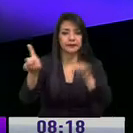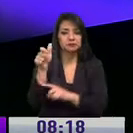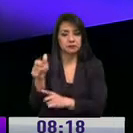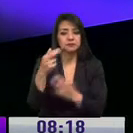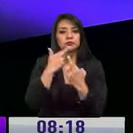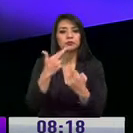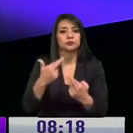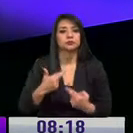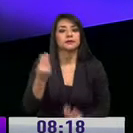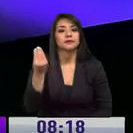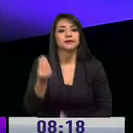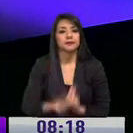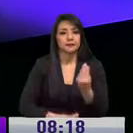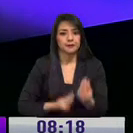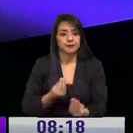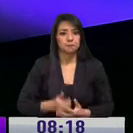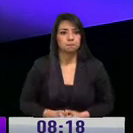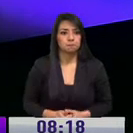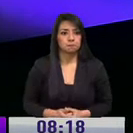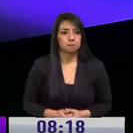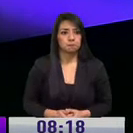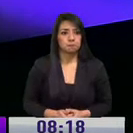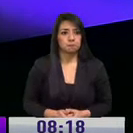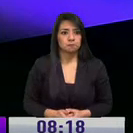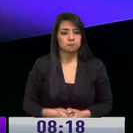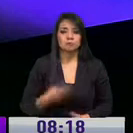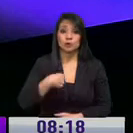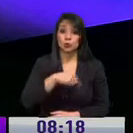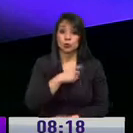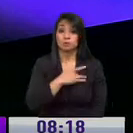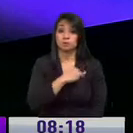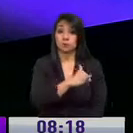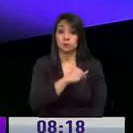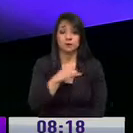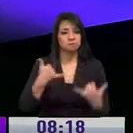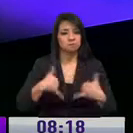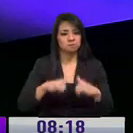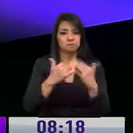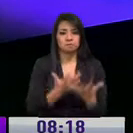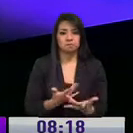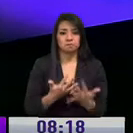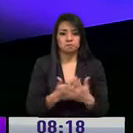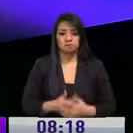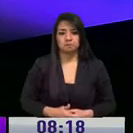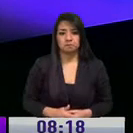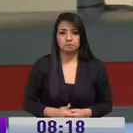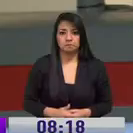dirá qué mismo van a hacer. Mientras tanto, nosotros dolientes seguiremos esperando.